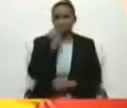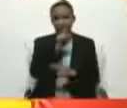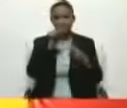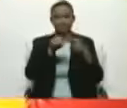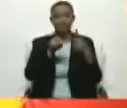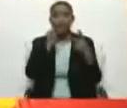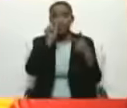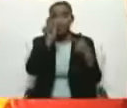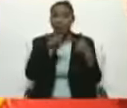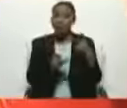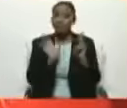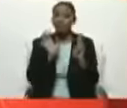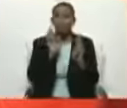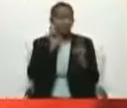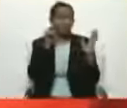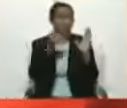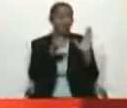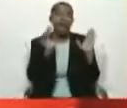Se jodió María y Juan.